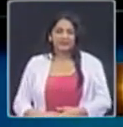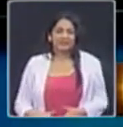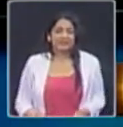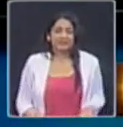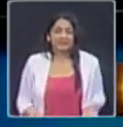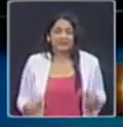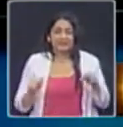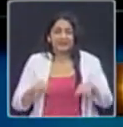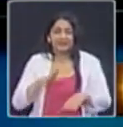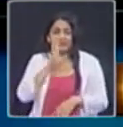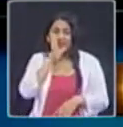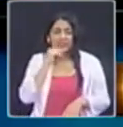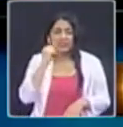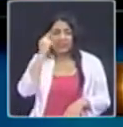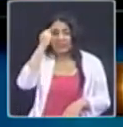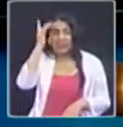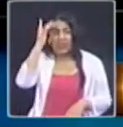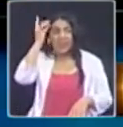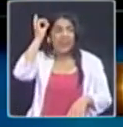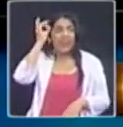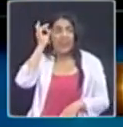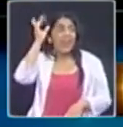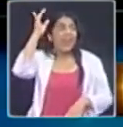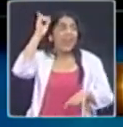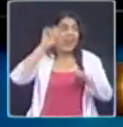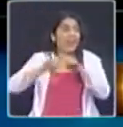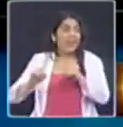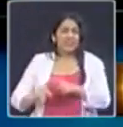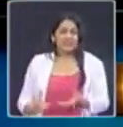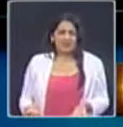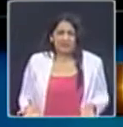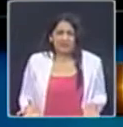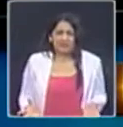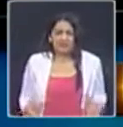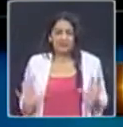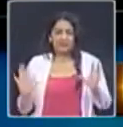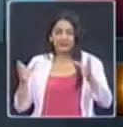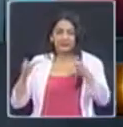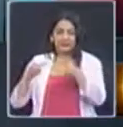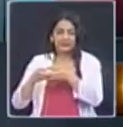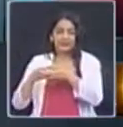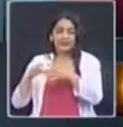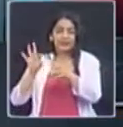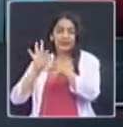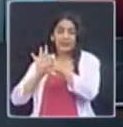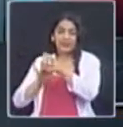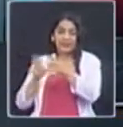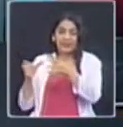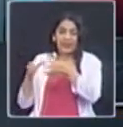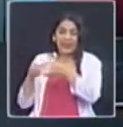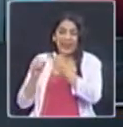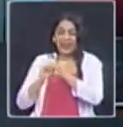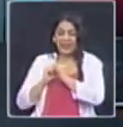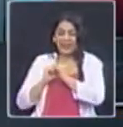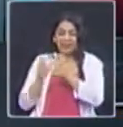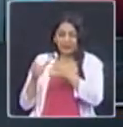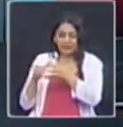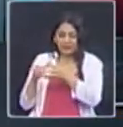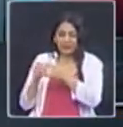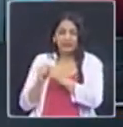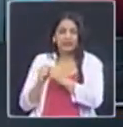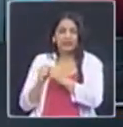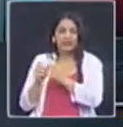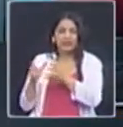correa entonces cuando uno habla de consejo de participación ciudadana y control social entonces uno cree que es la el